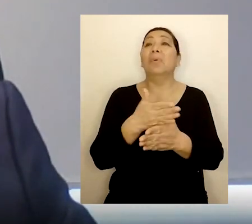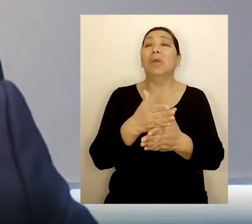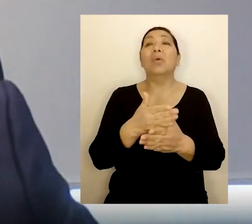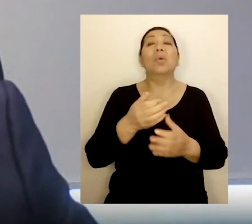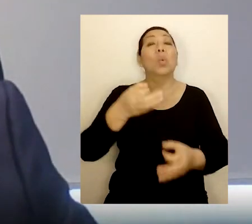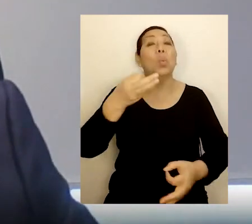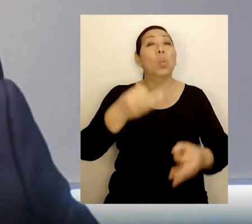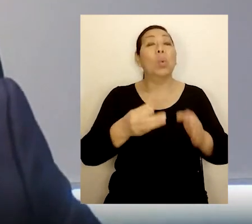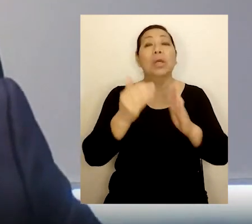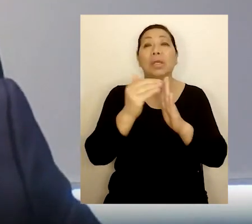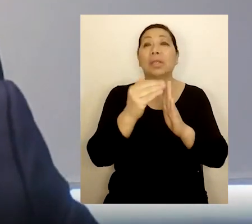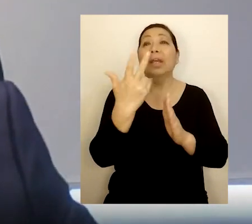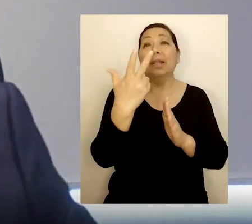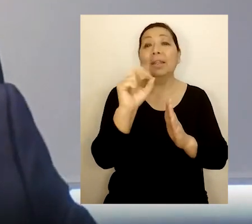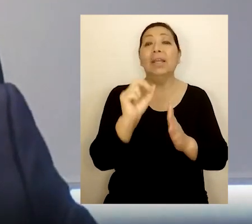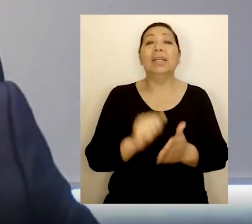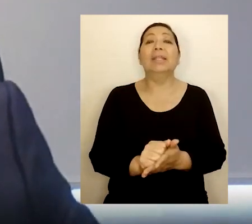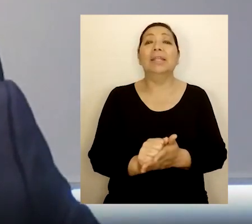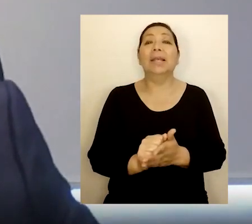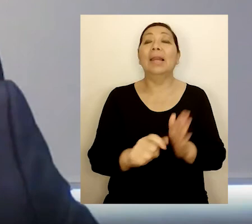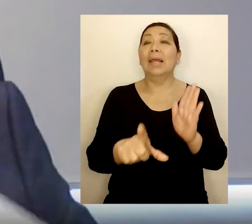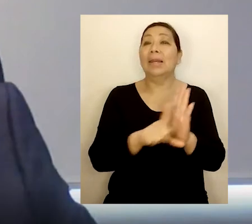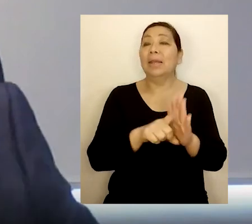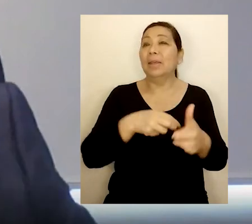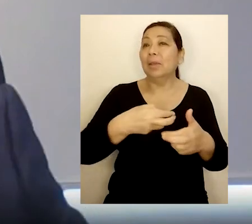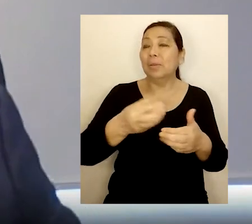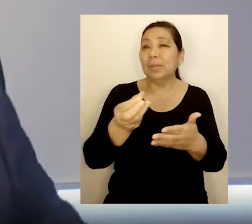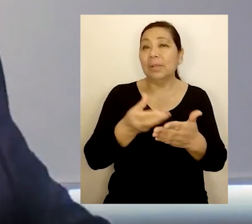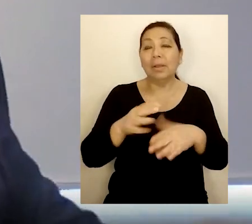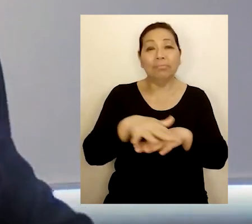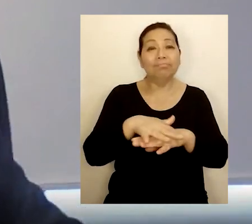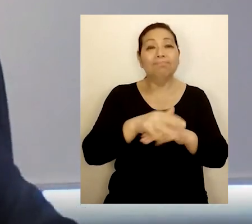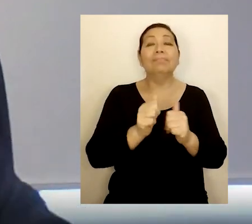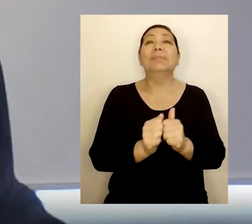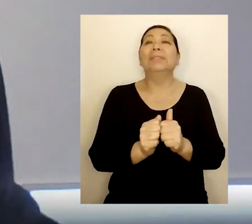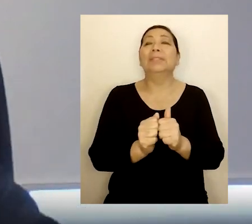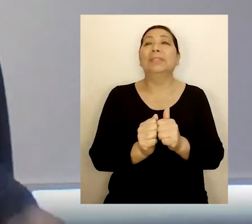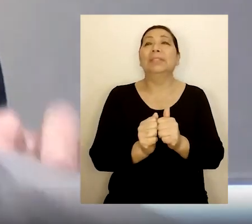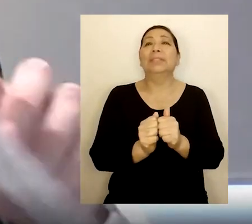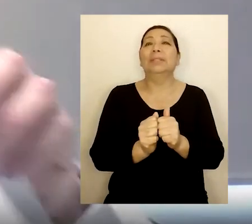del juzgado del artículo 30 de la Ley de Proceso Contencioso Administrativo.